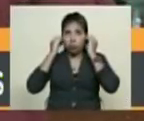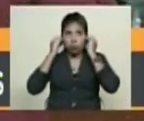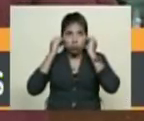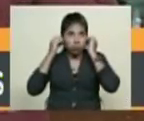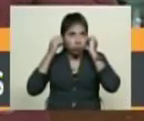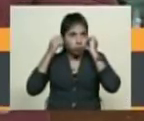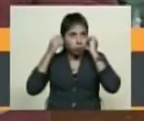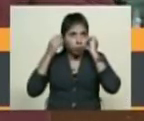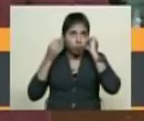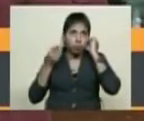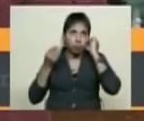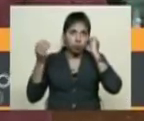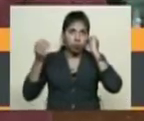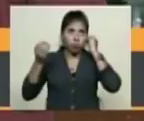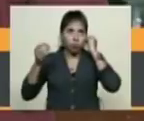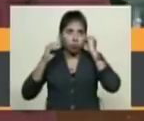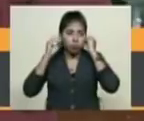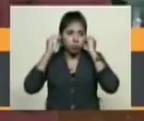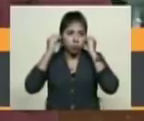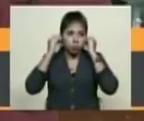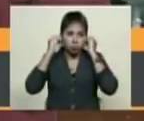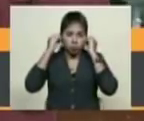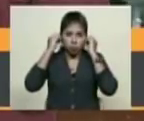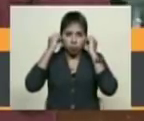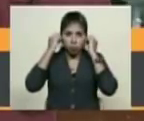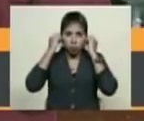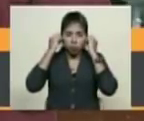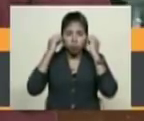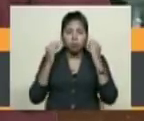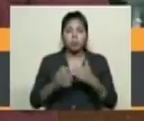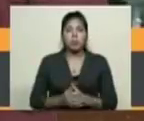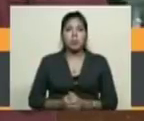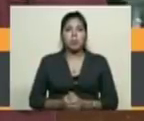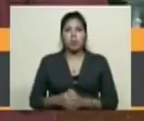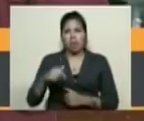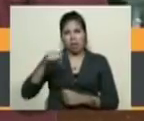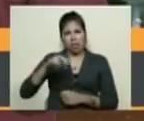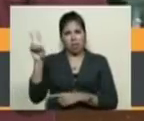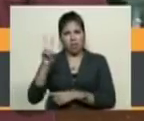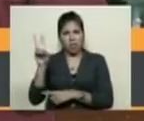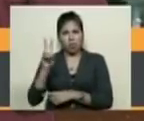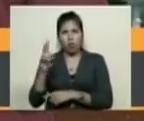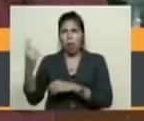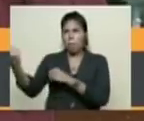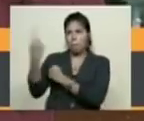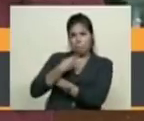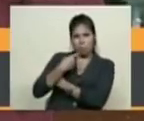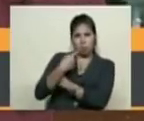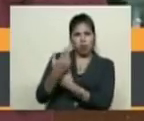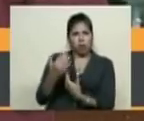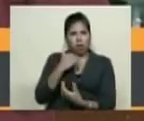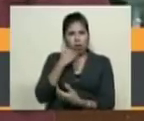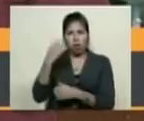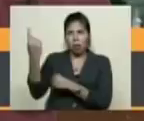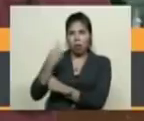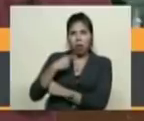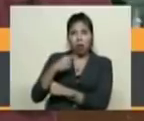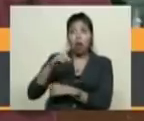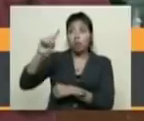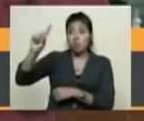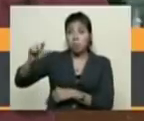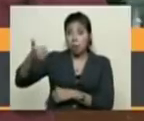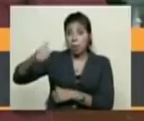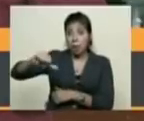nadie. Sería muy triste que Venezuela tuviera que recibir el mandato o el visto bueno de